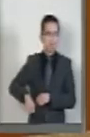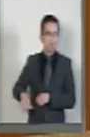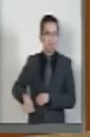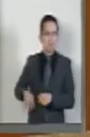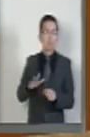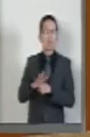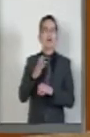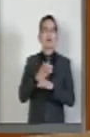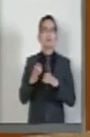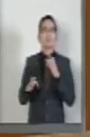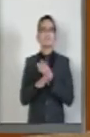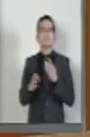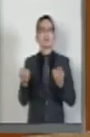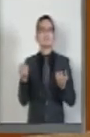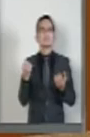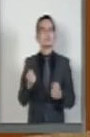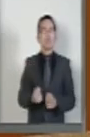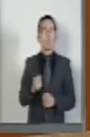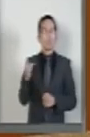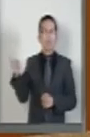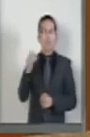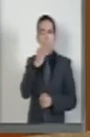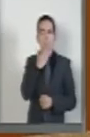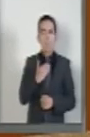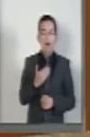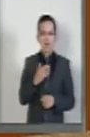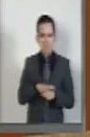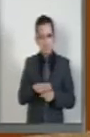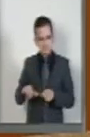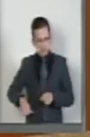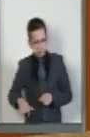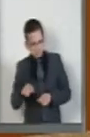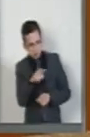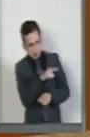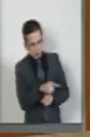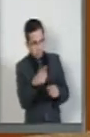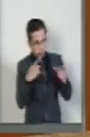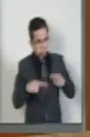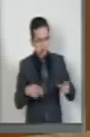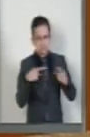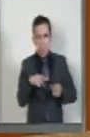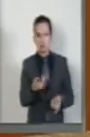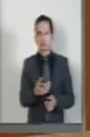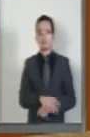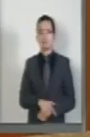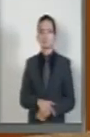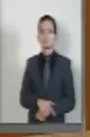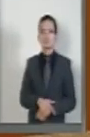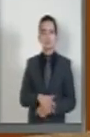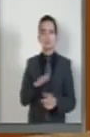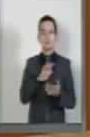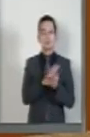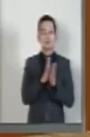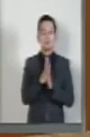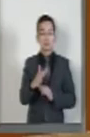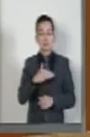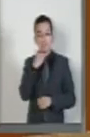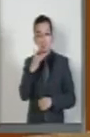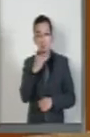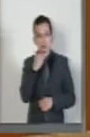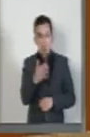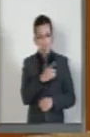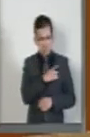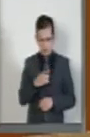alejado de los intereses de la gente, de la sociedad. La corrupción o se ataca